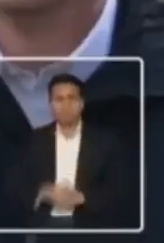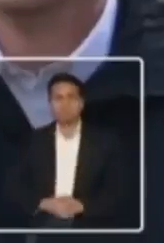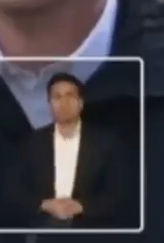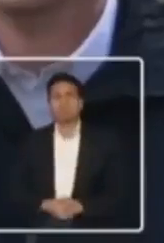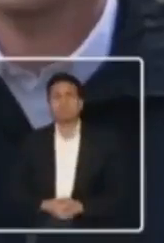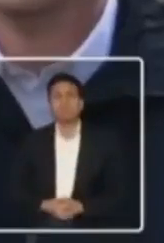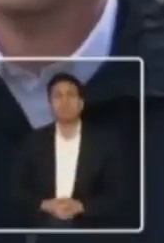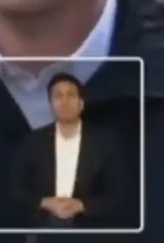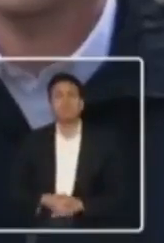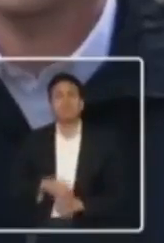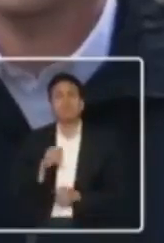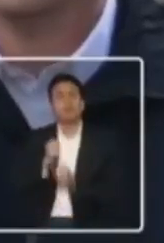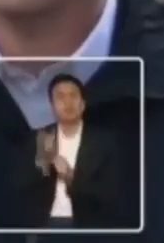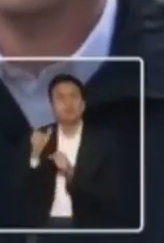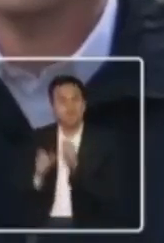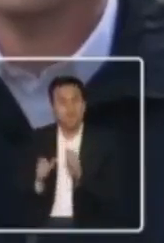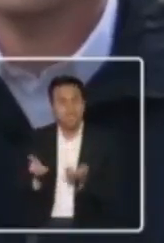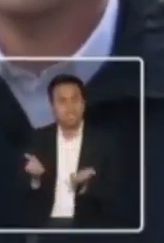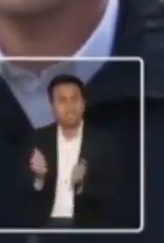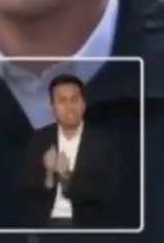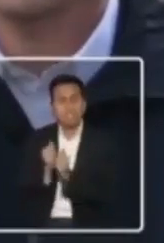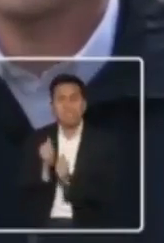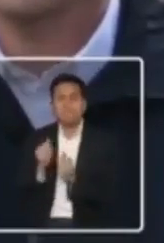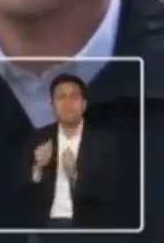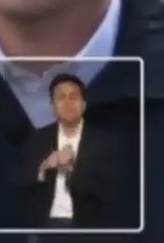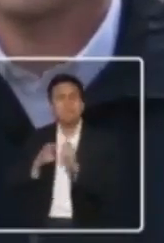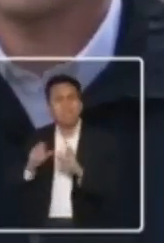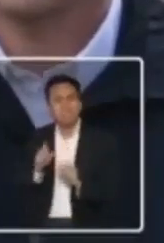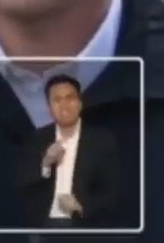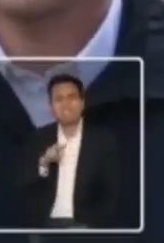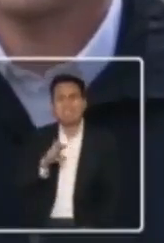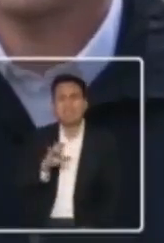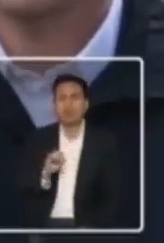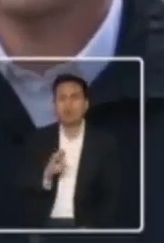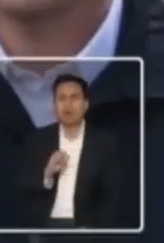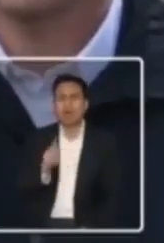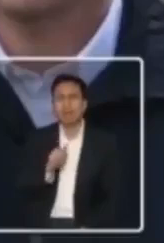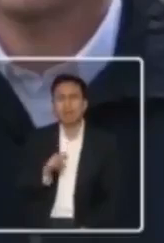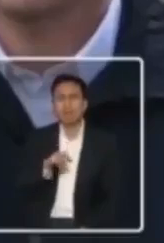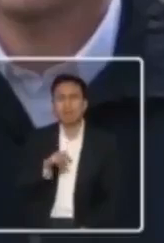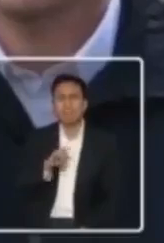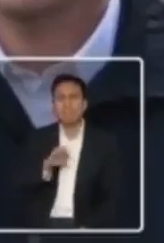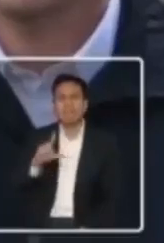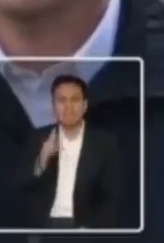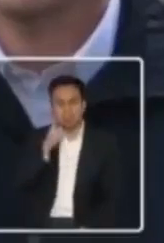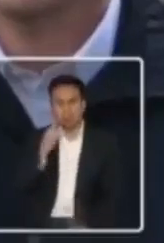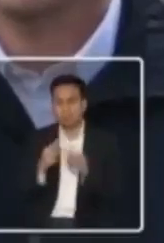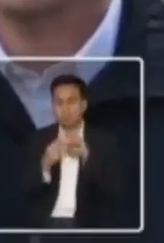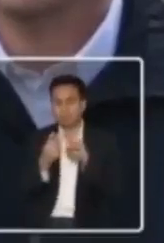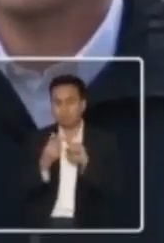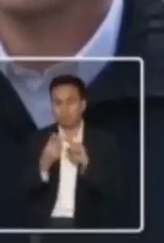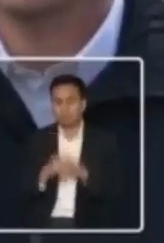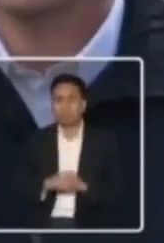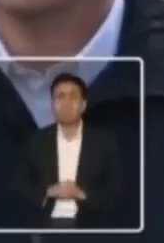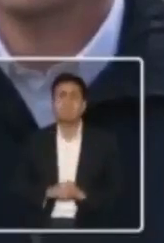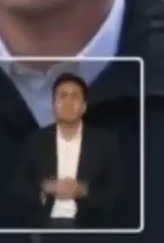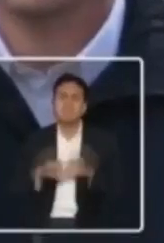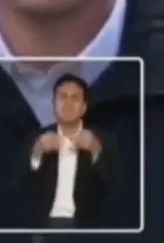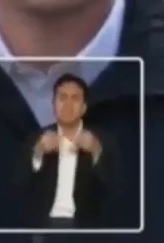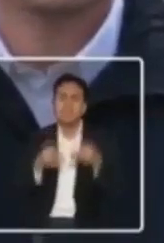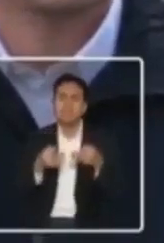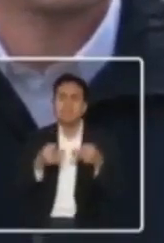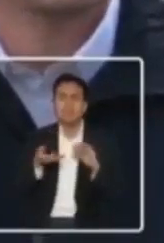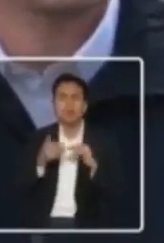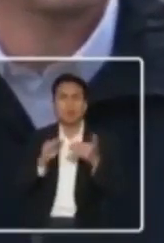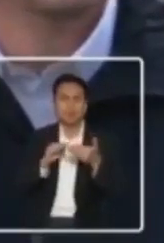Antes de aquello está hablando la ministra del Interior, Carolina Toá. Revisemos justamente lo que está manifestando en la provincia de Arauco. Y ciertamente